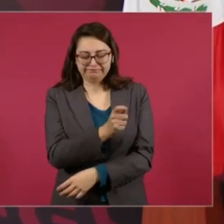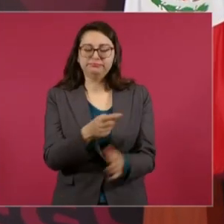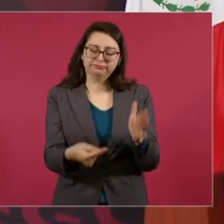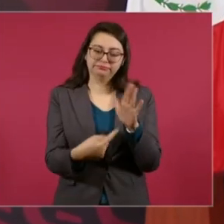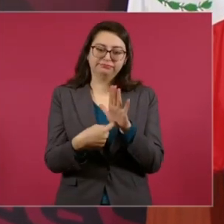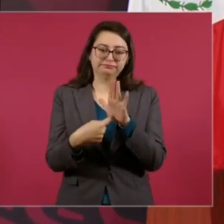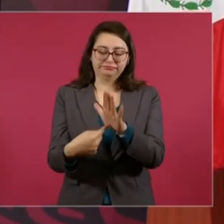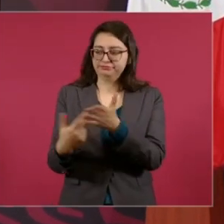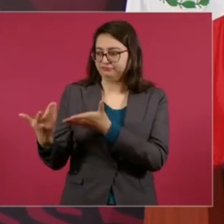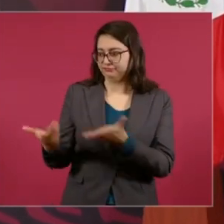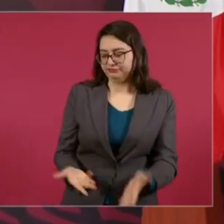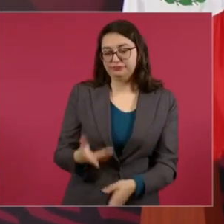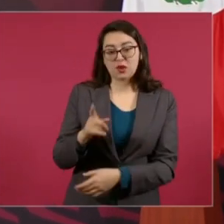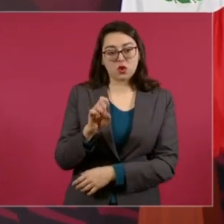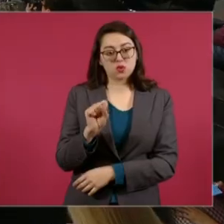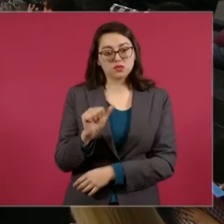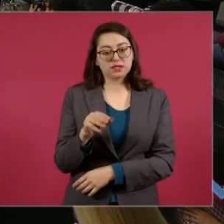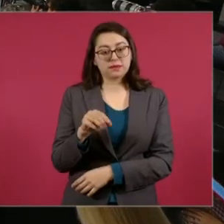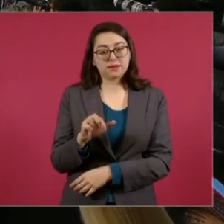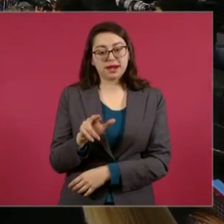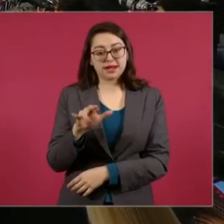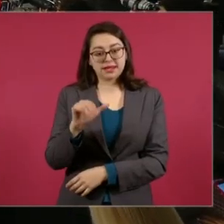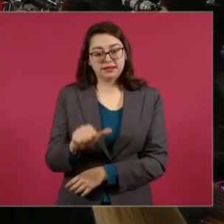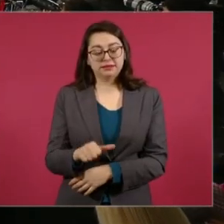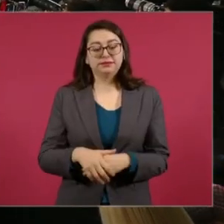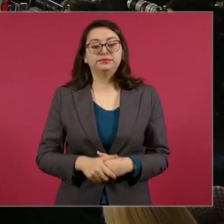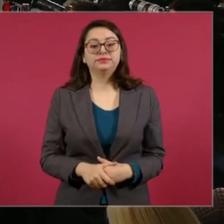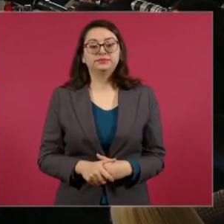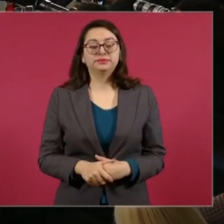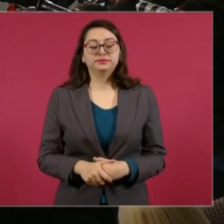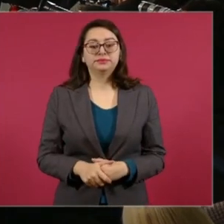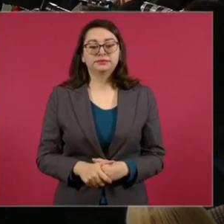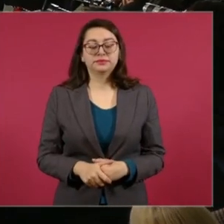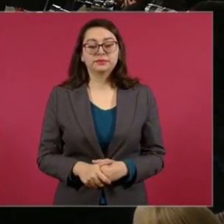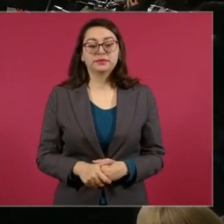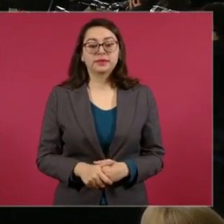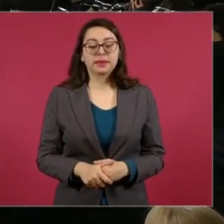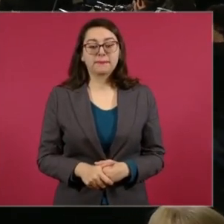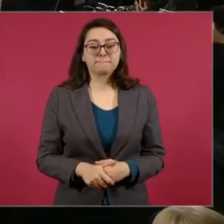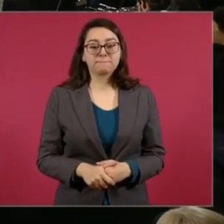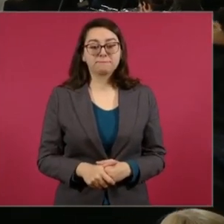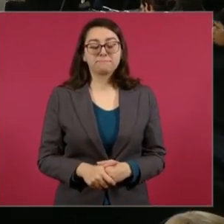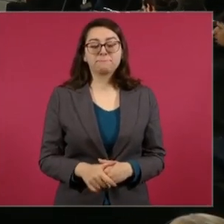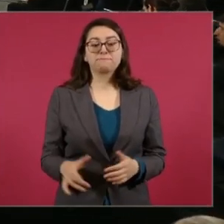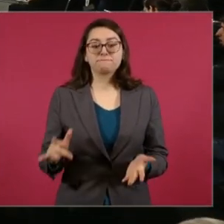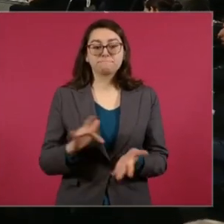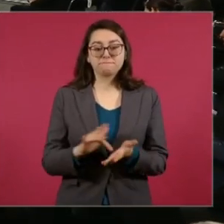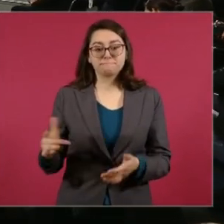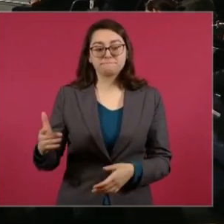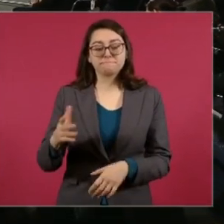Vamos a escuchar a Luisa María. Gracias, presidente. Si me prestas el